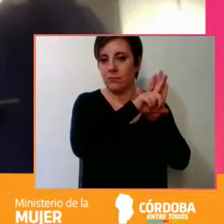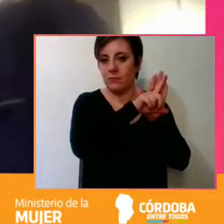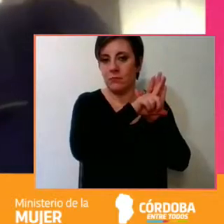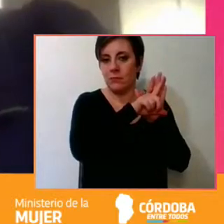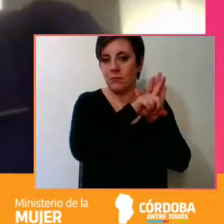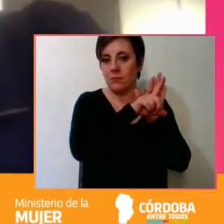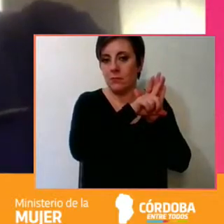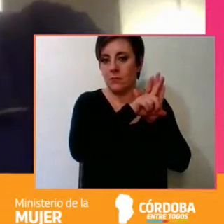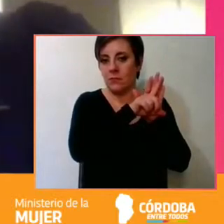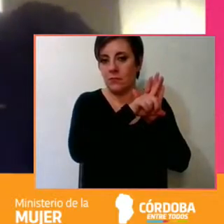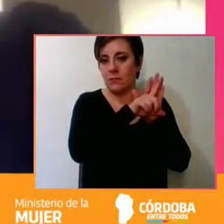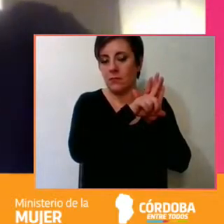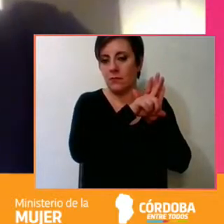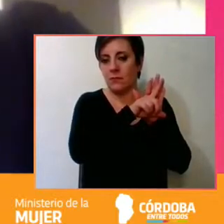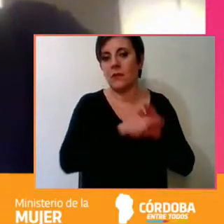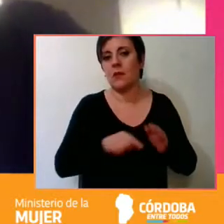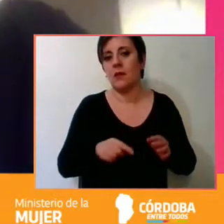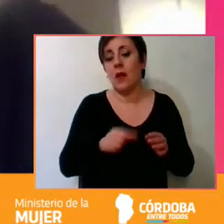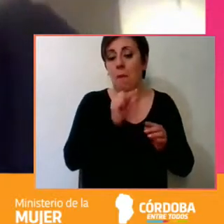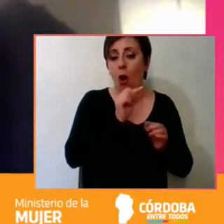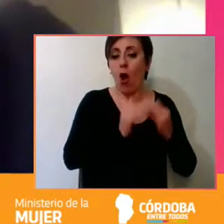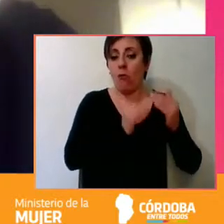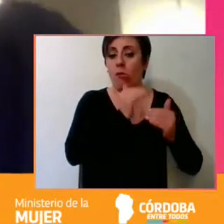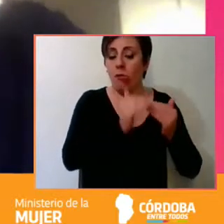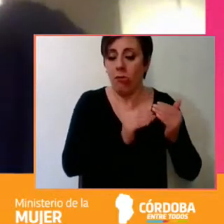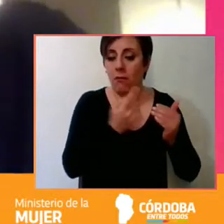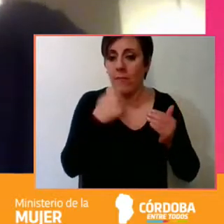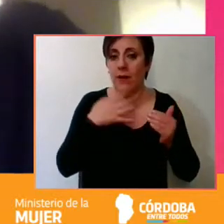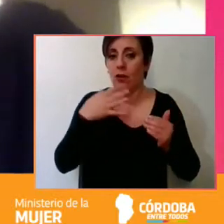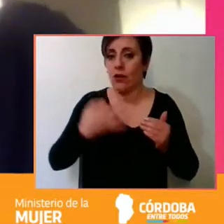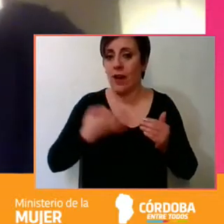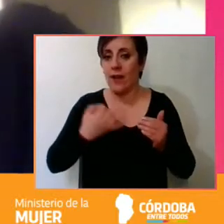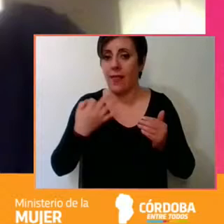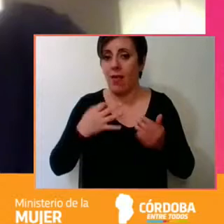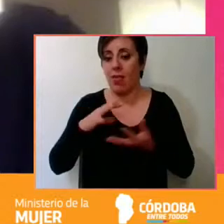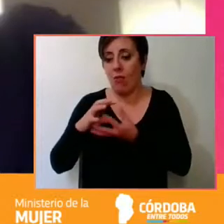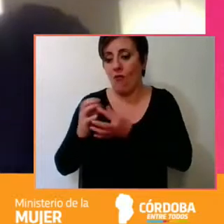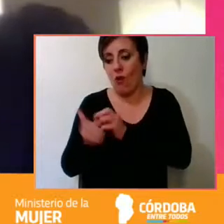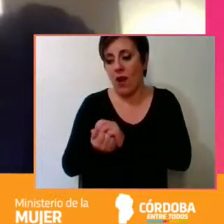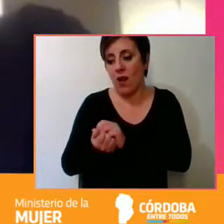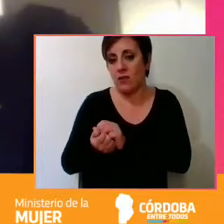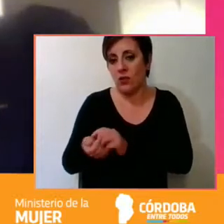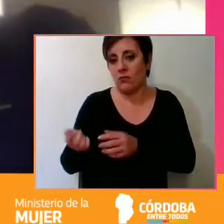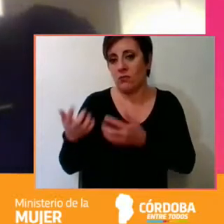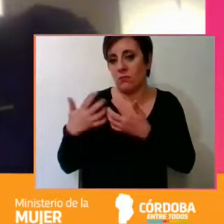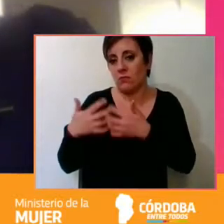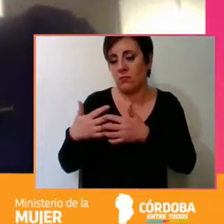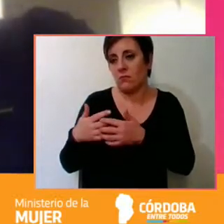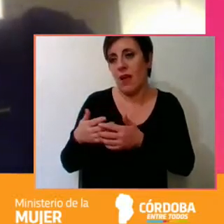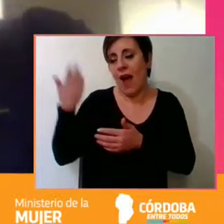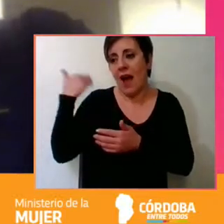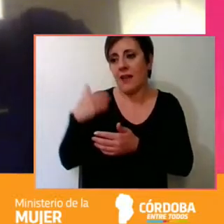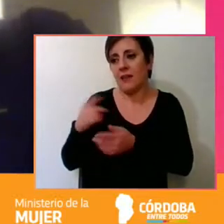sin duda avanzado, pero la realidad de la vulneración sistemática de los derechos de las